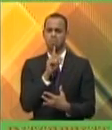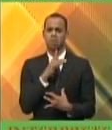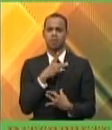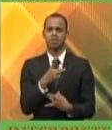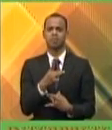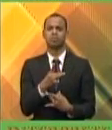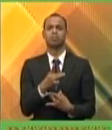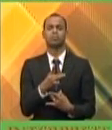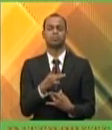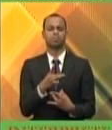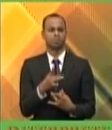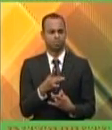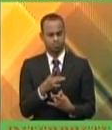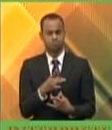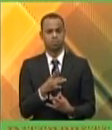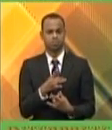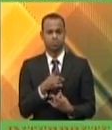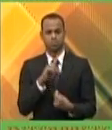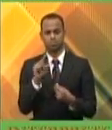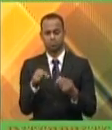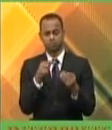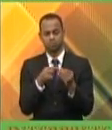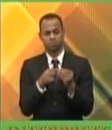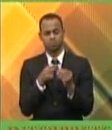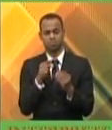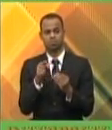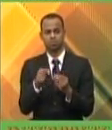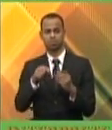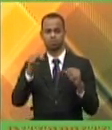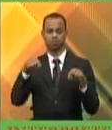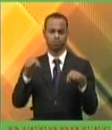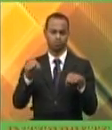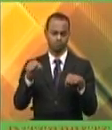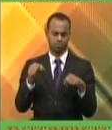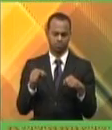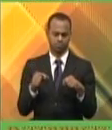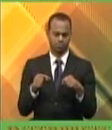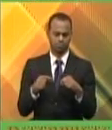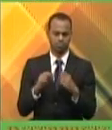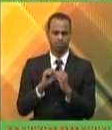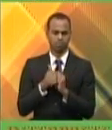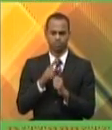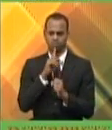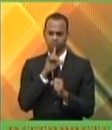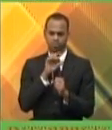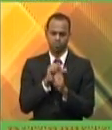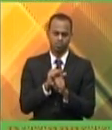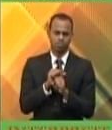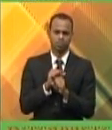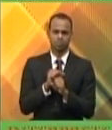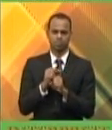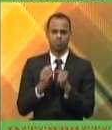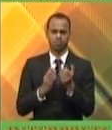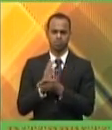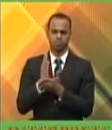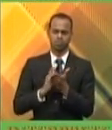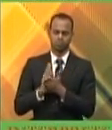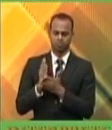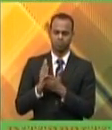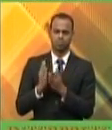que están relacionadas precisamente con este tema de cómo garantizar los derechos